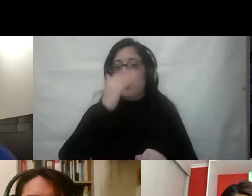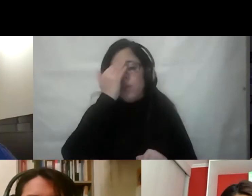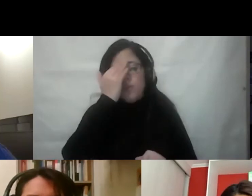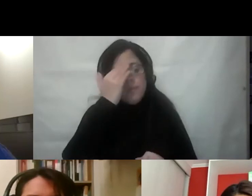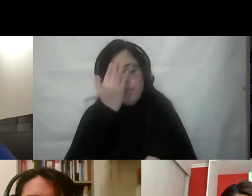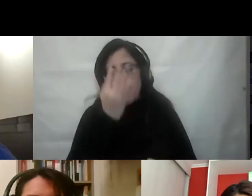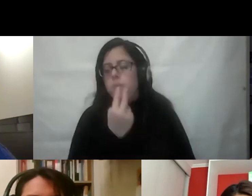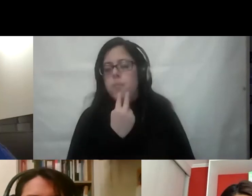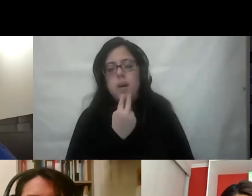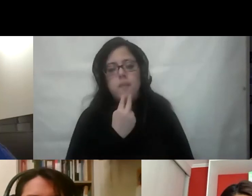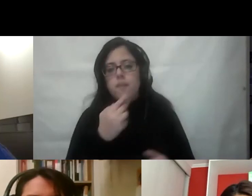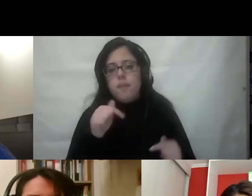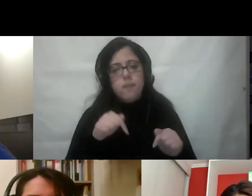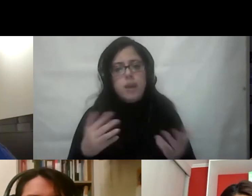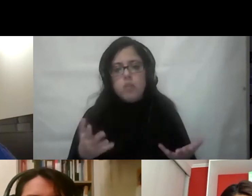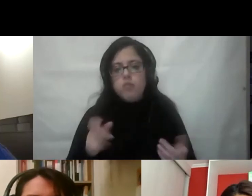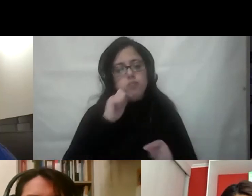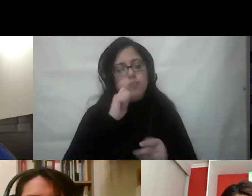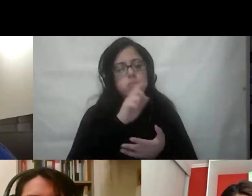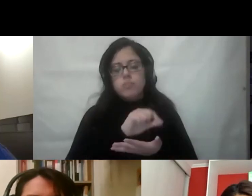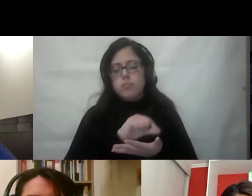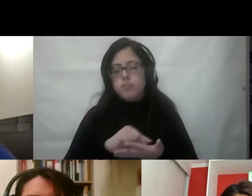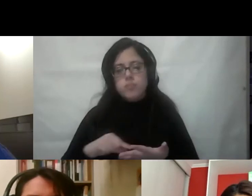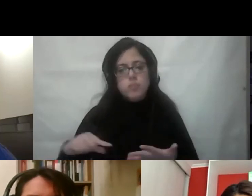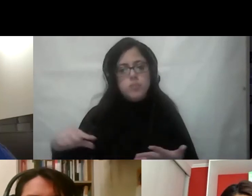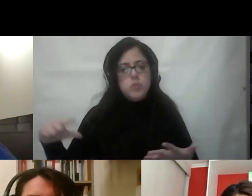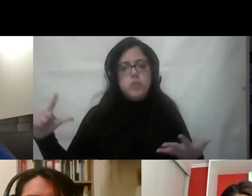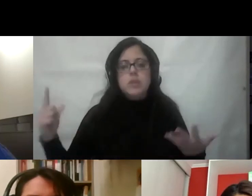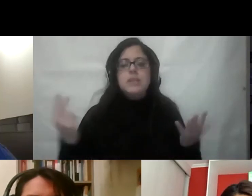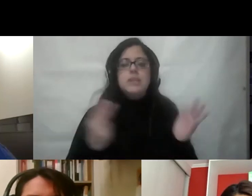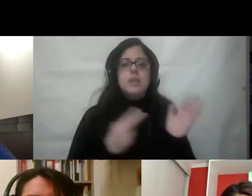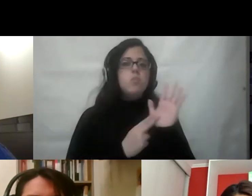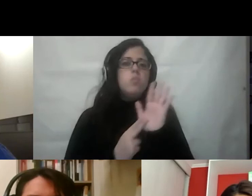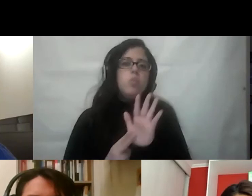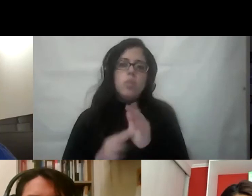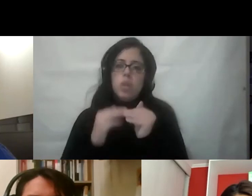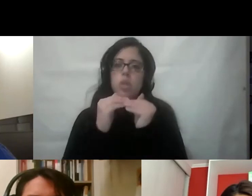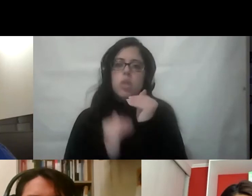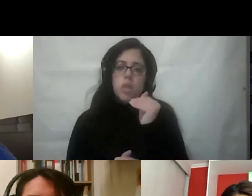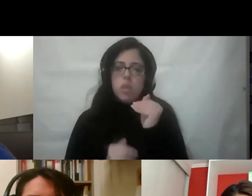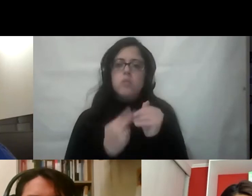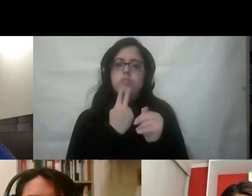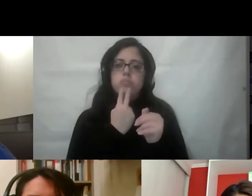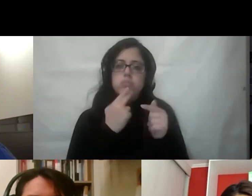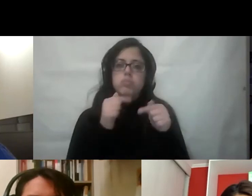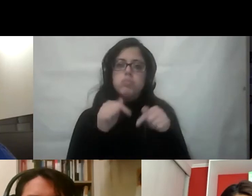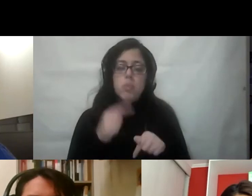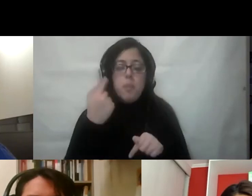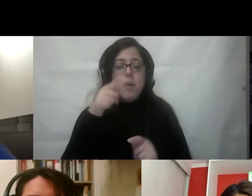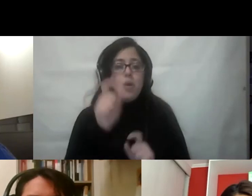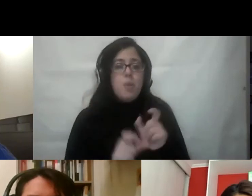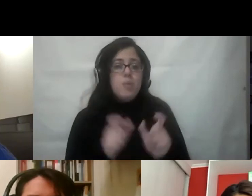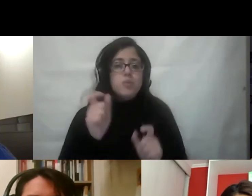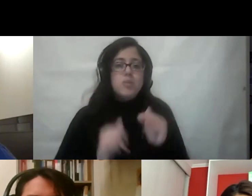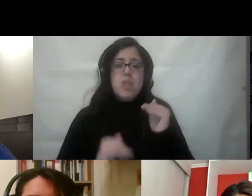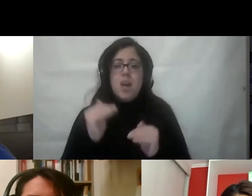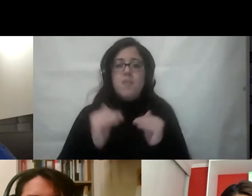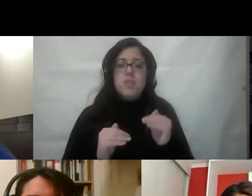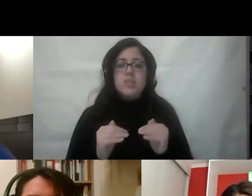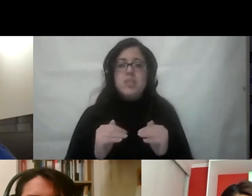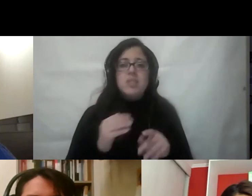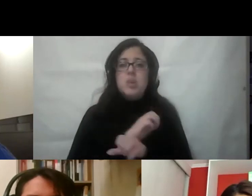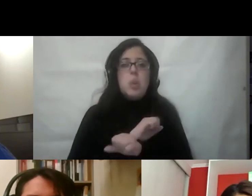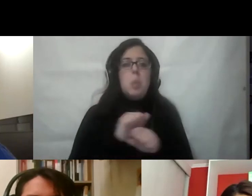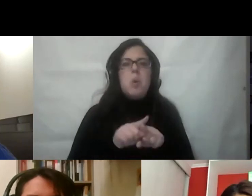viviendo aumentó, digamos, y visibilizó aún más las desigualdades que vivimos, pero las personas a veces ni siquiera son capaces de